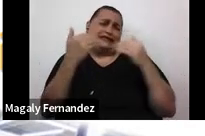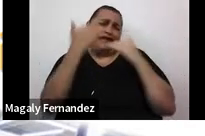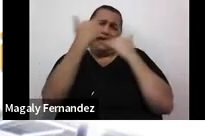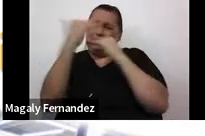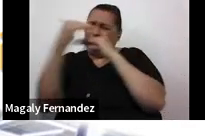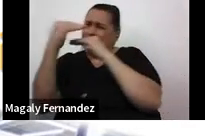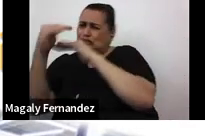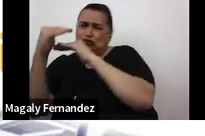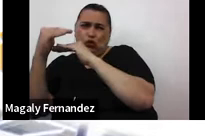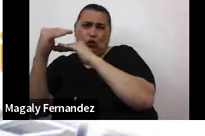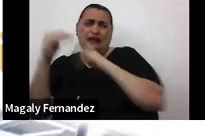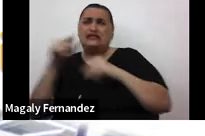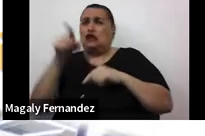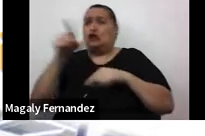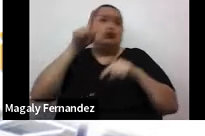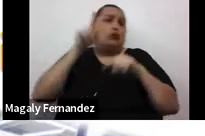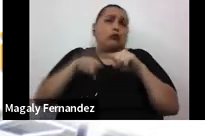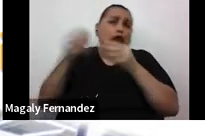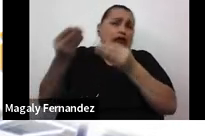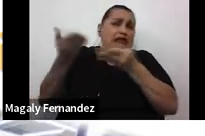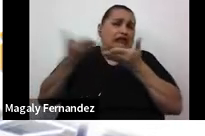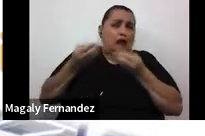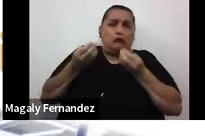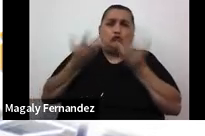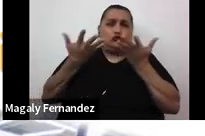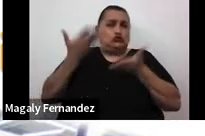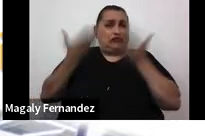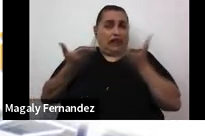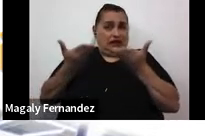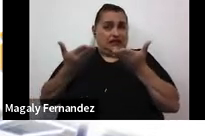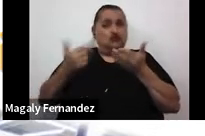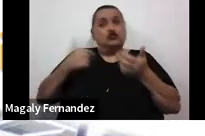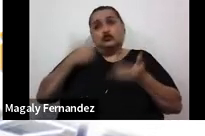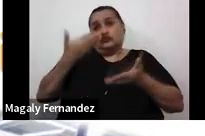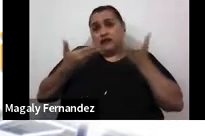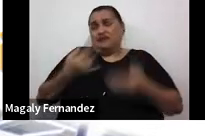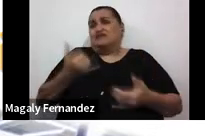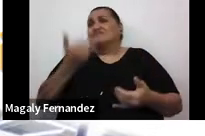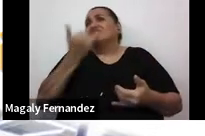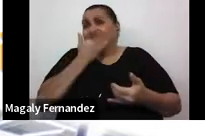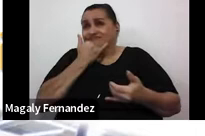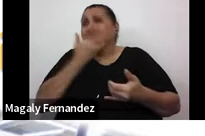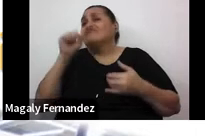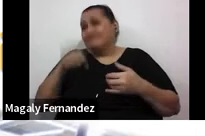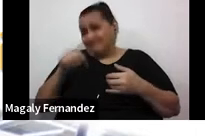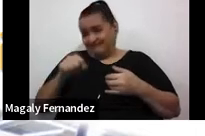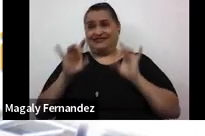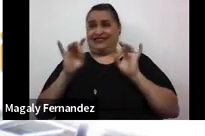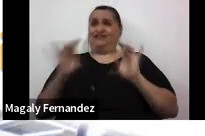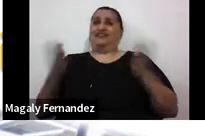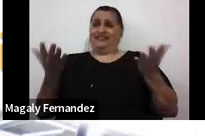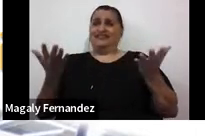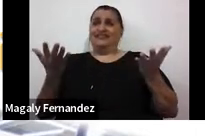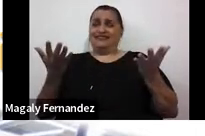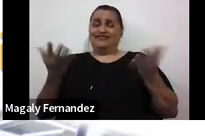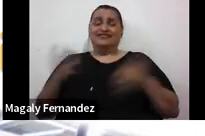que no me puede dar mucho esta persona podemos estar equivocando terriblemente y además este